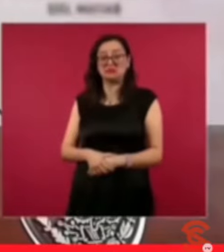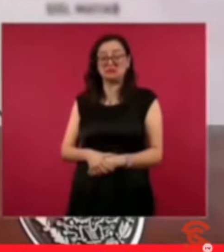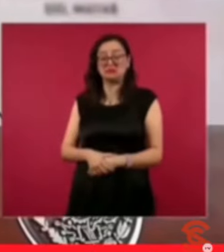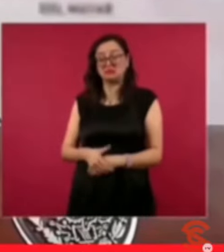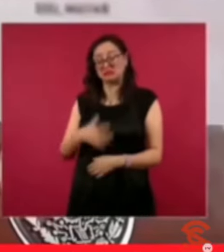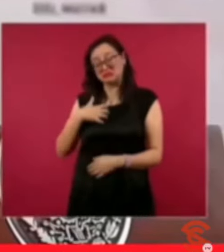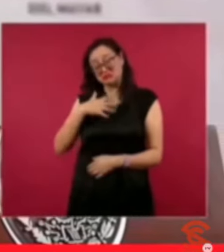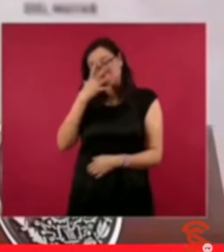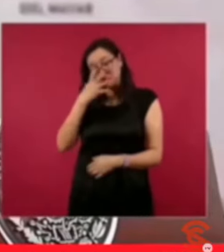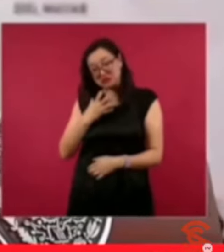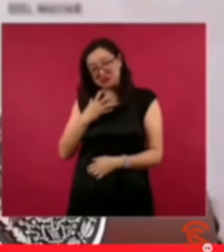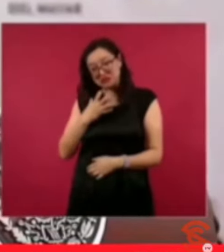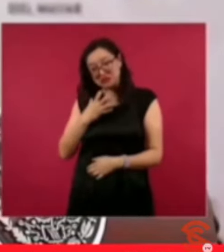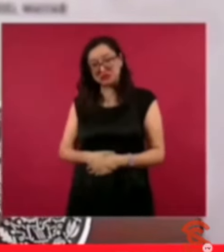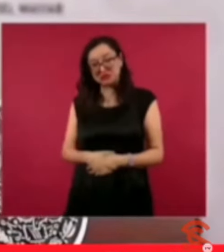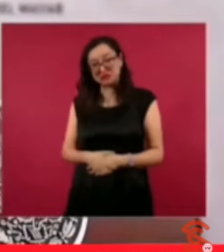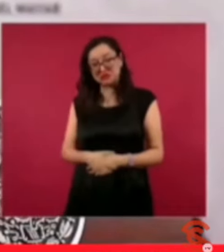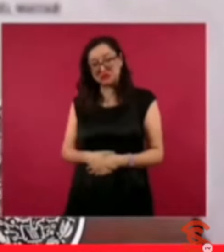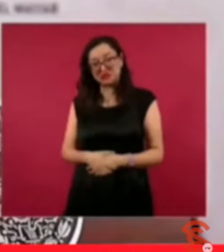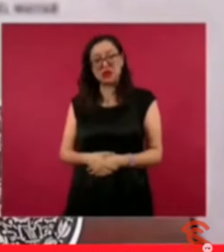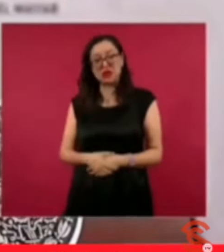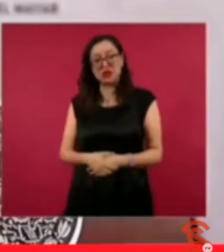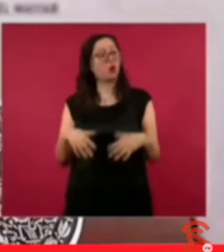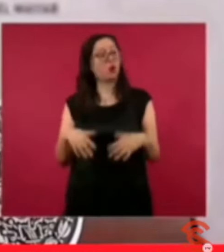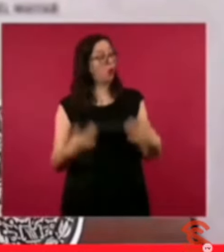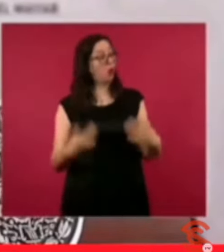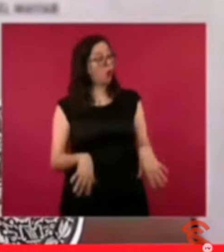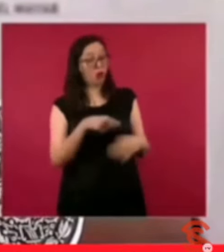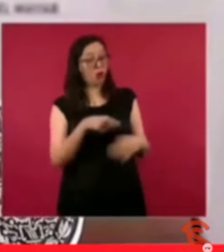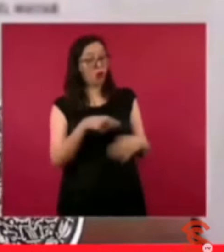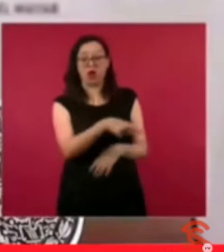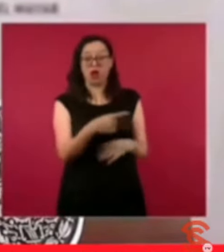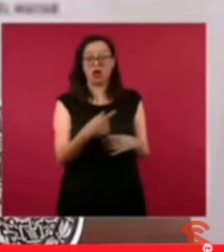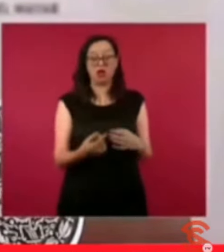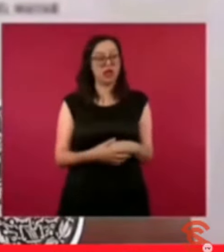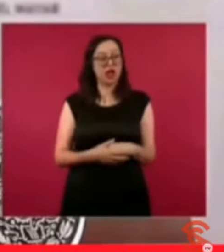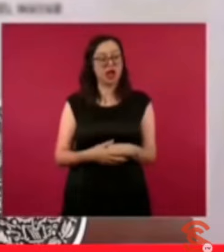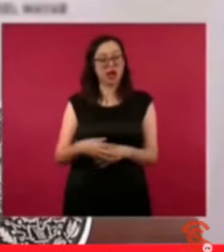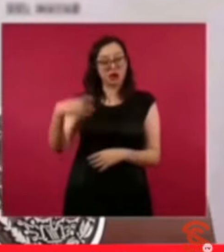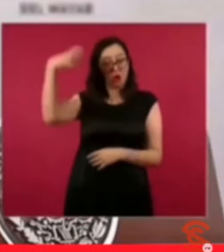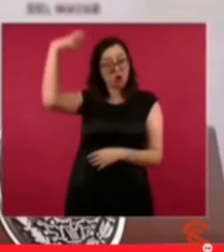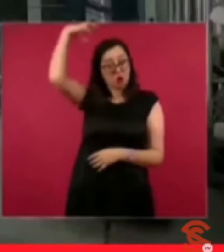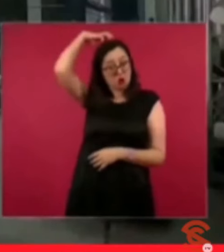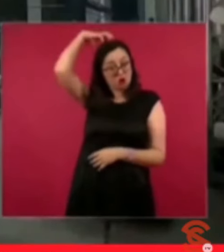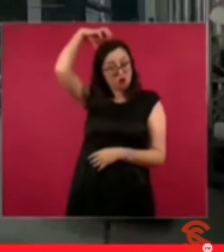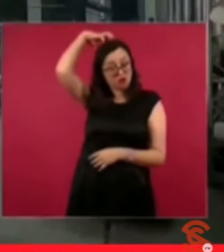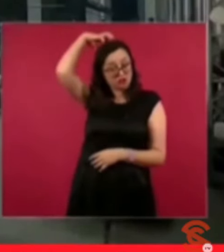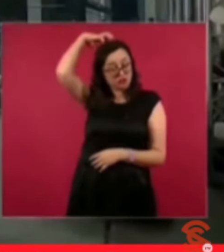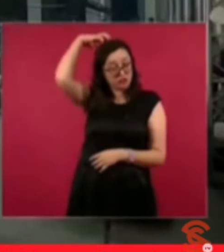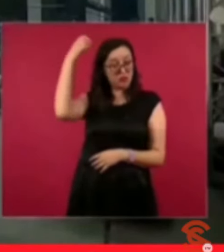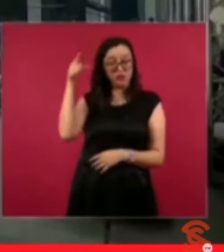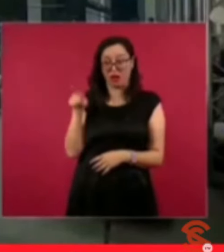ya José for Domínguez segunda este